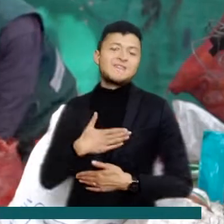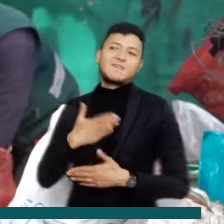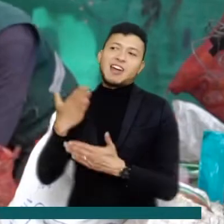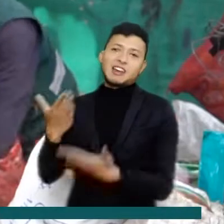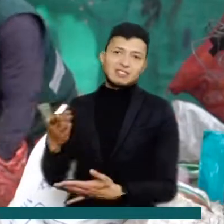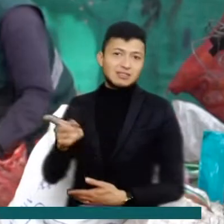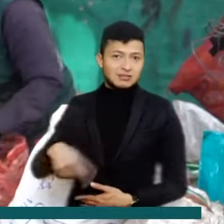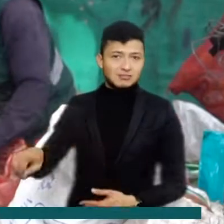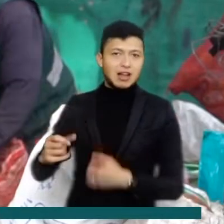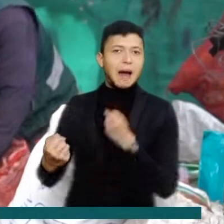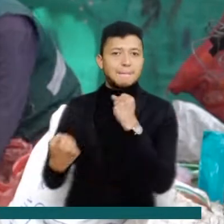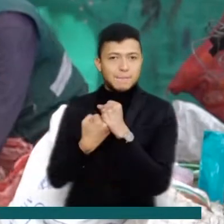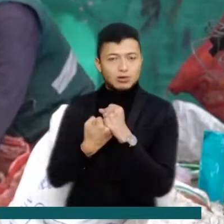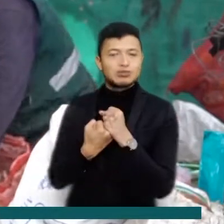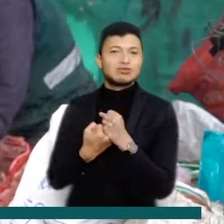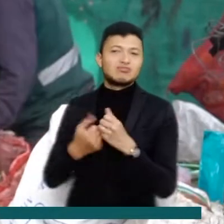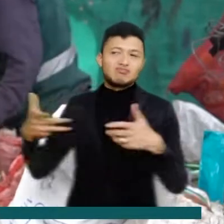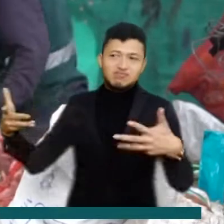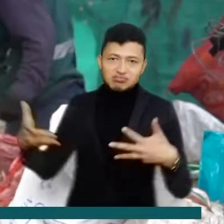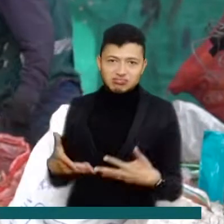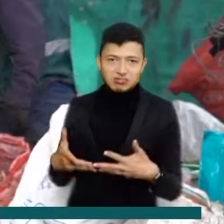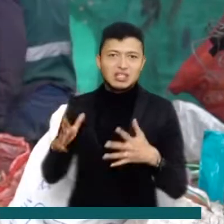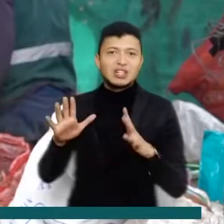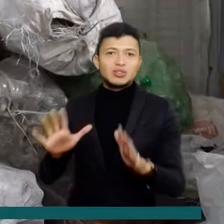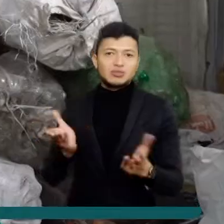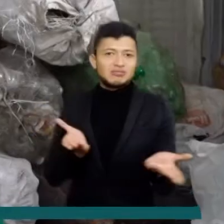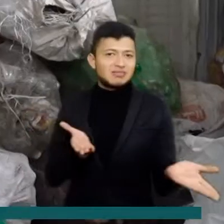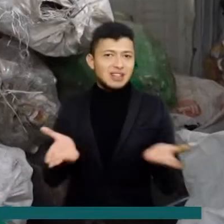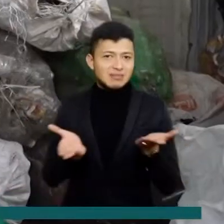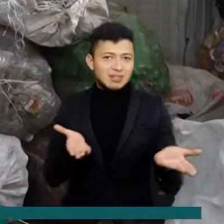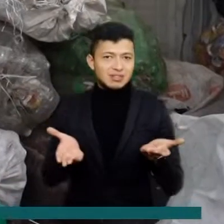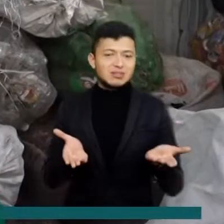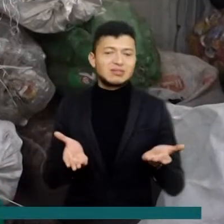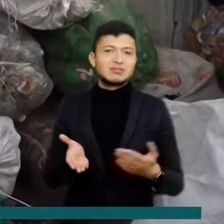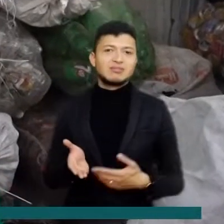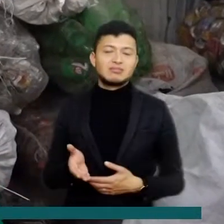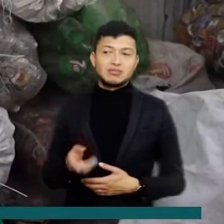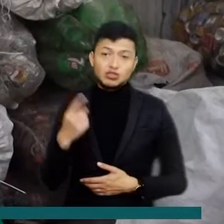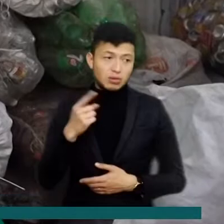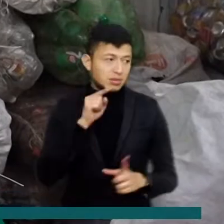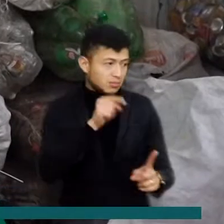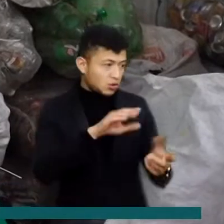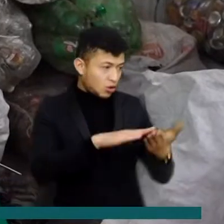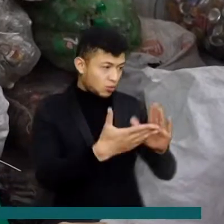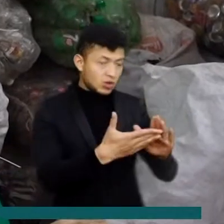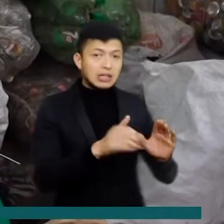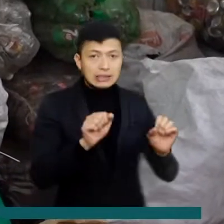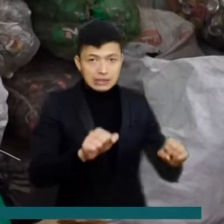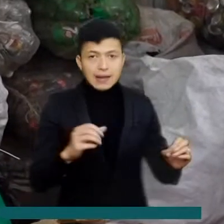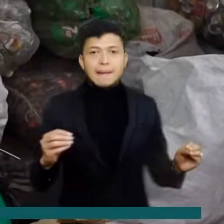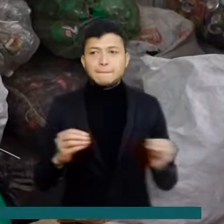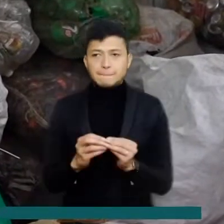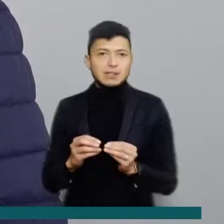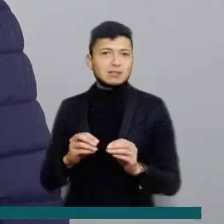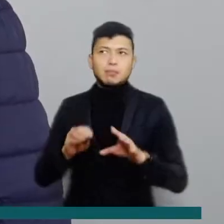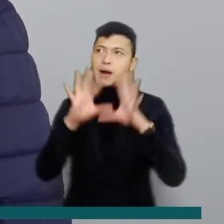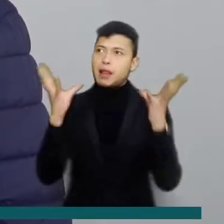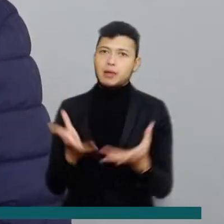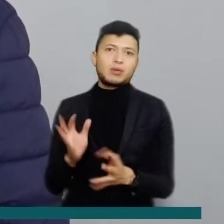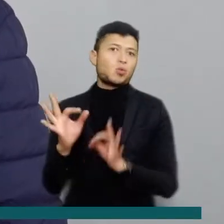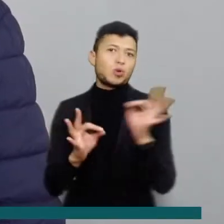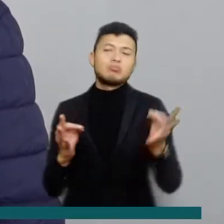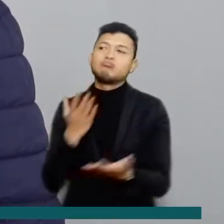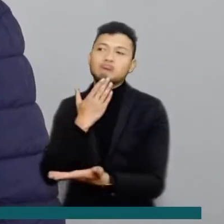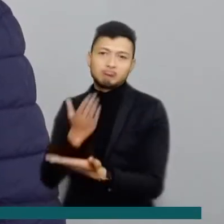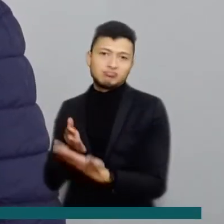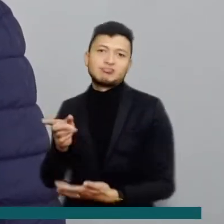pues por el apoyo y la colaboración con este servicio, no solo para la comunidad, sino para el planeta. La importancia de